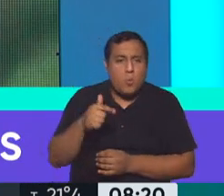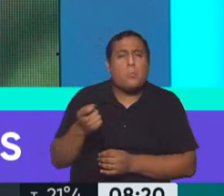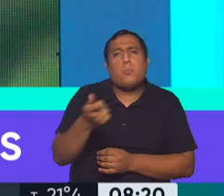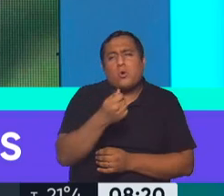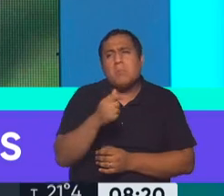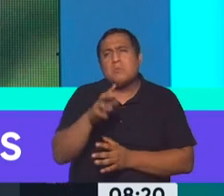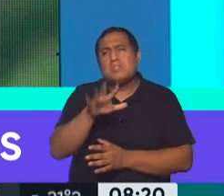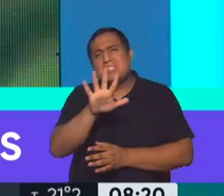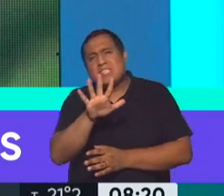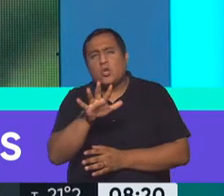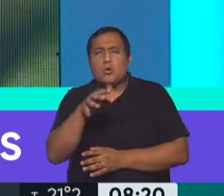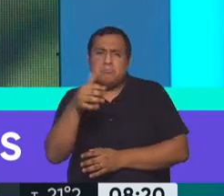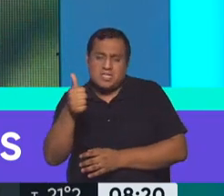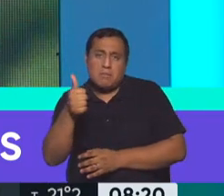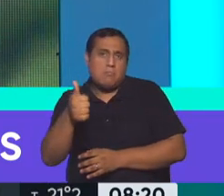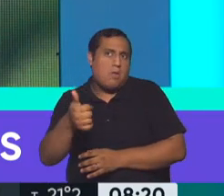y